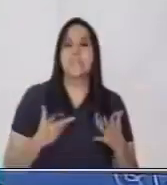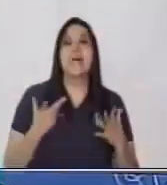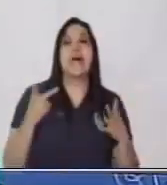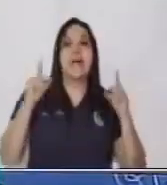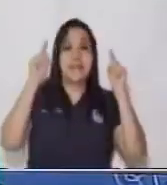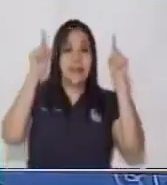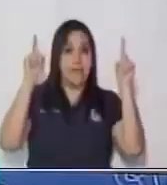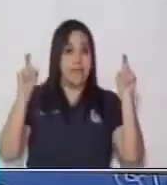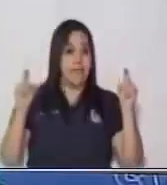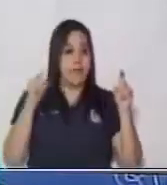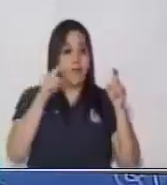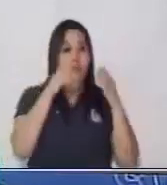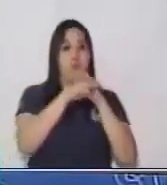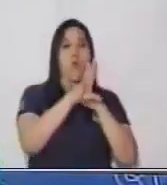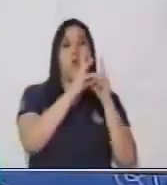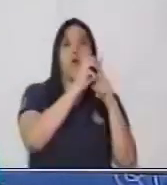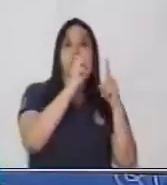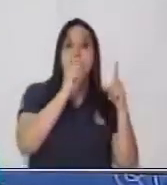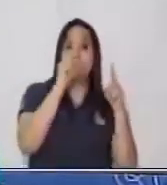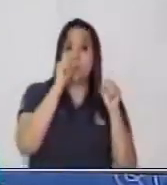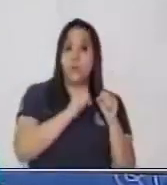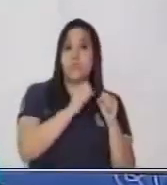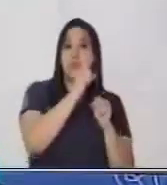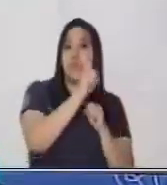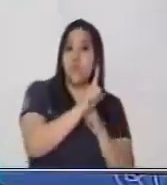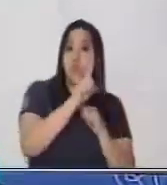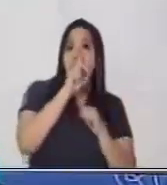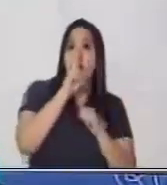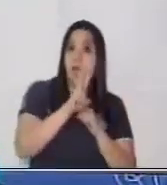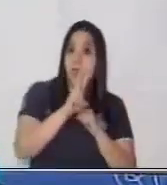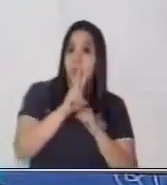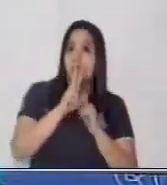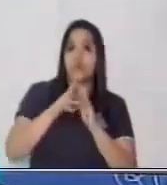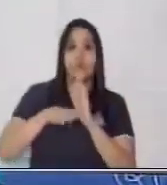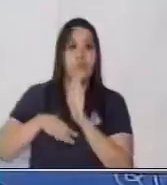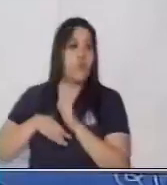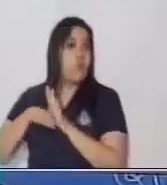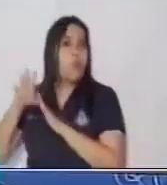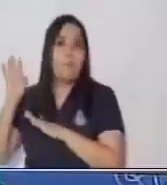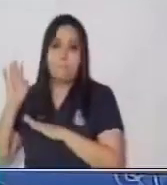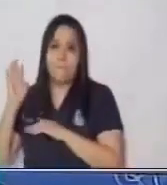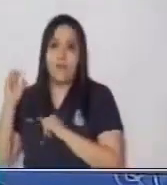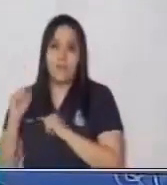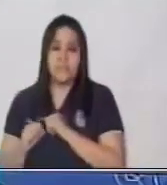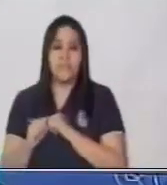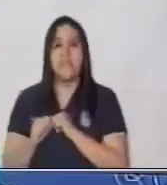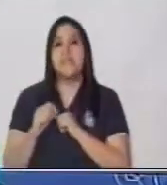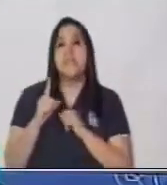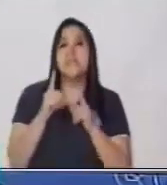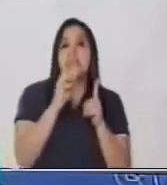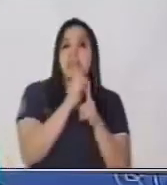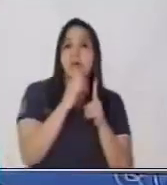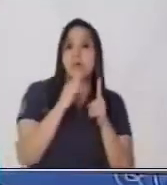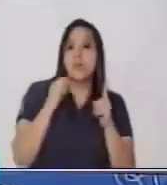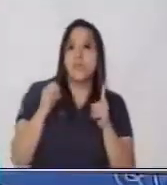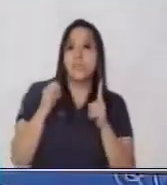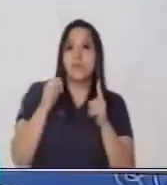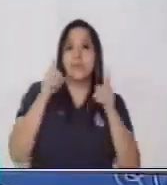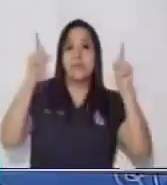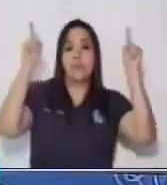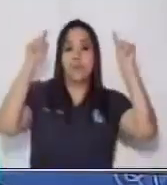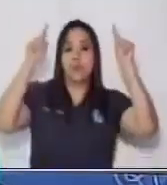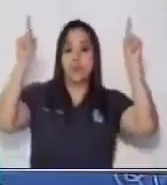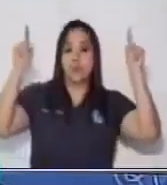podemos encontrar una o más proposiciones. Y la oración la vamos a